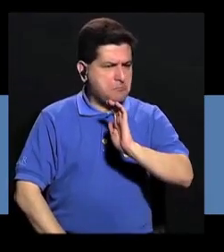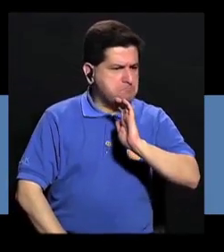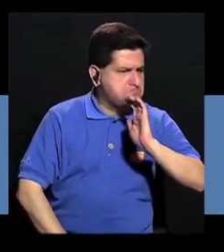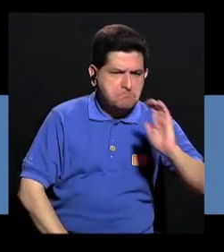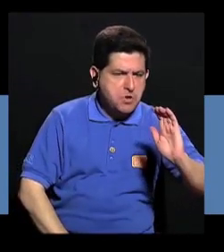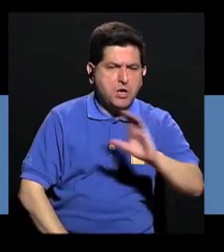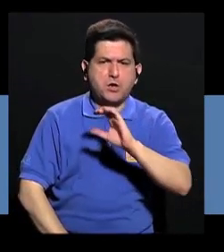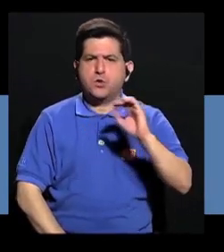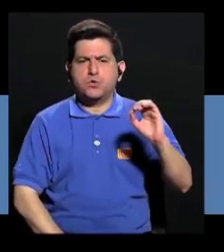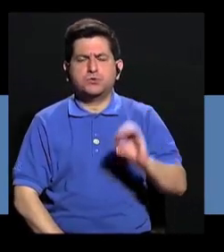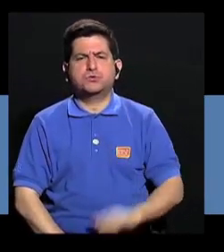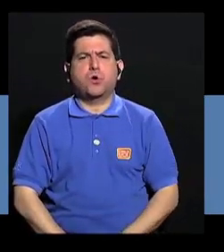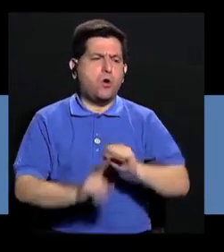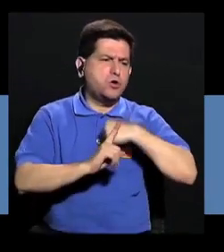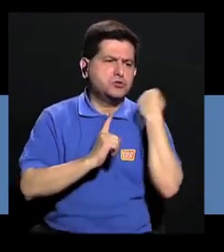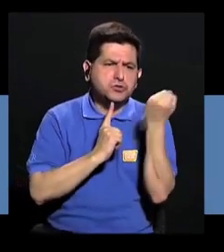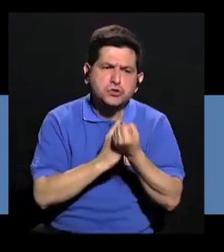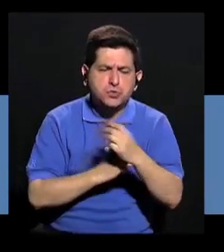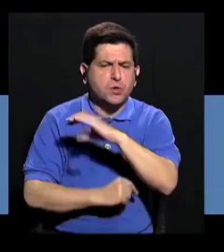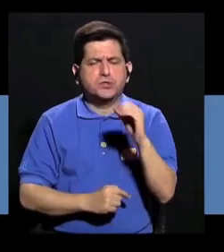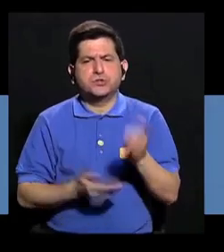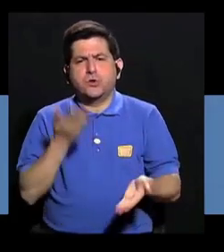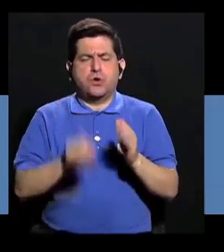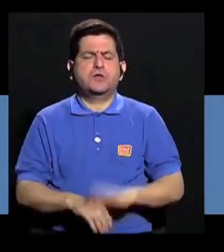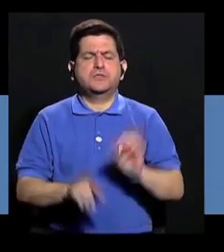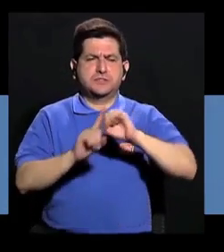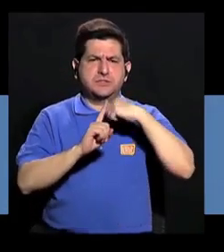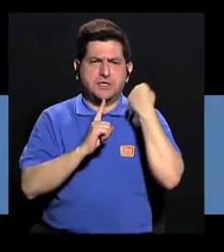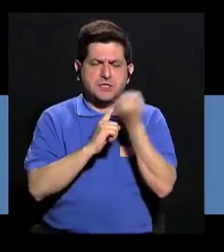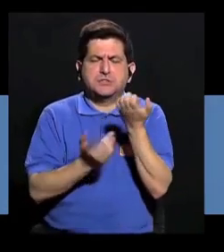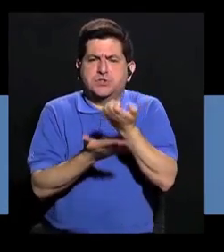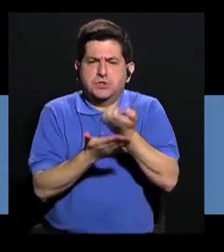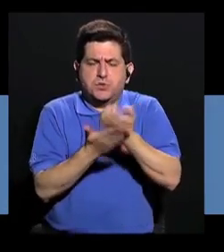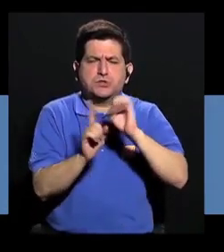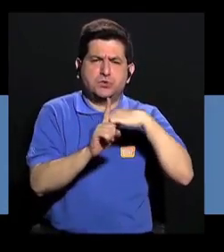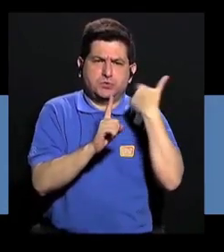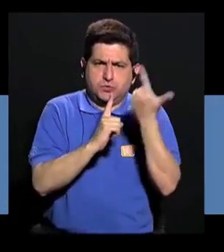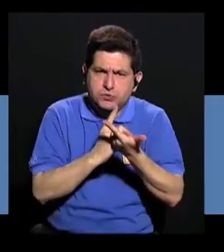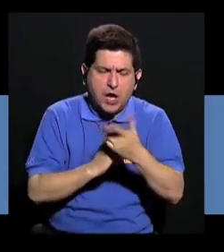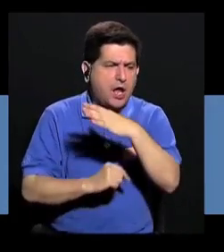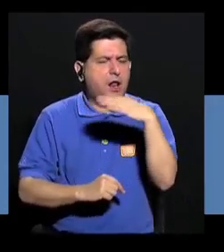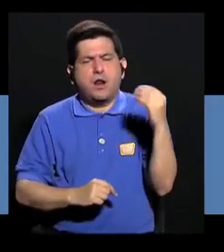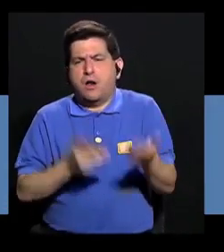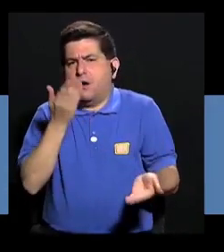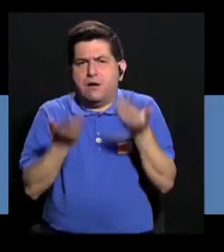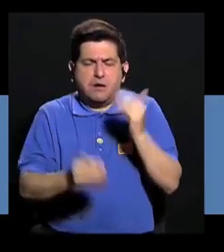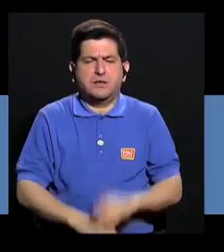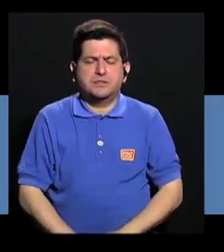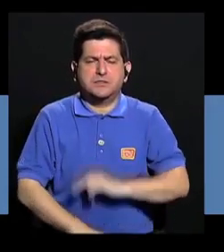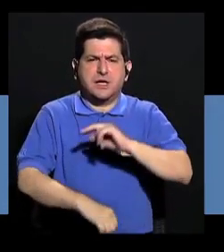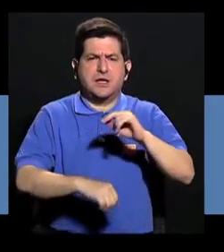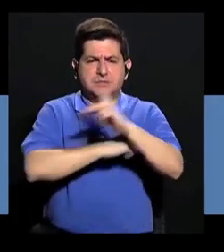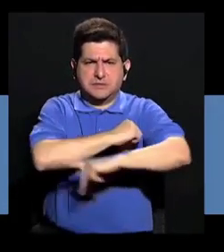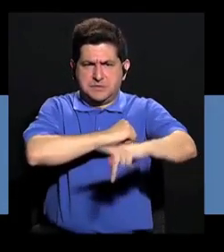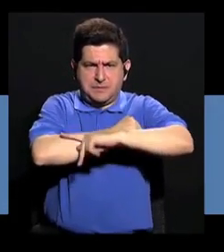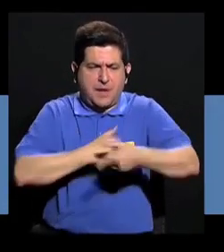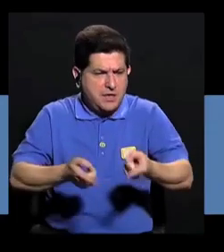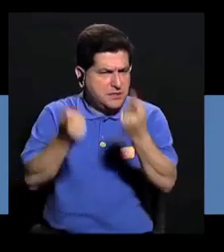ni en niños, ni por su condición, ni por su situación socioeconómica, ni por su